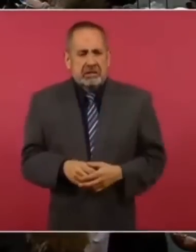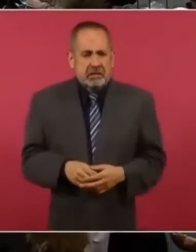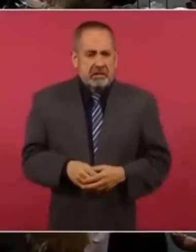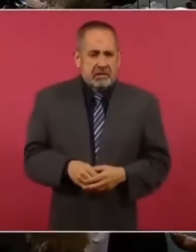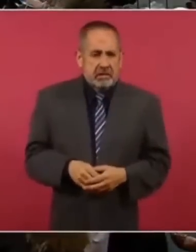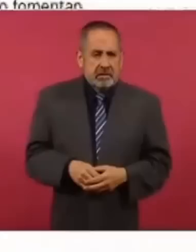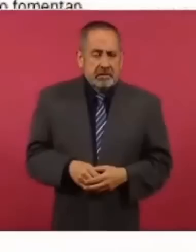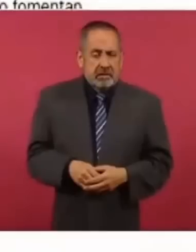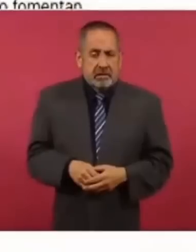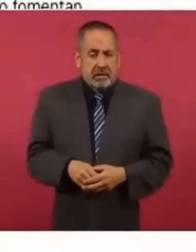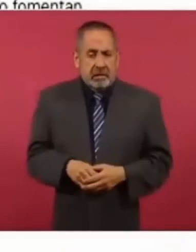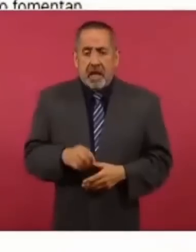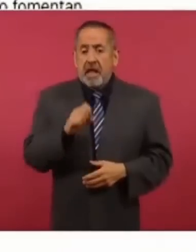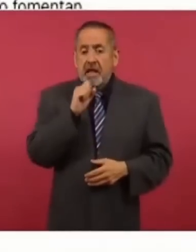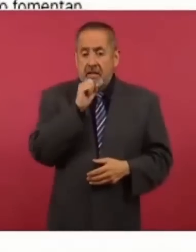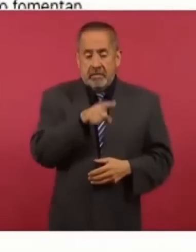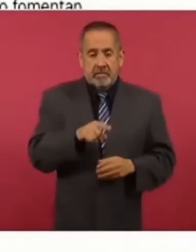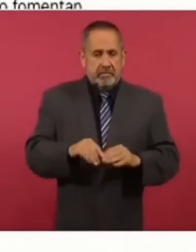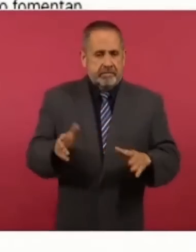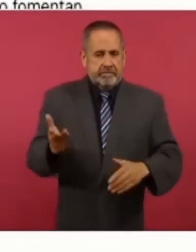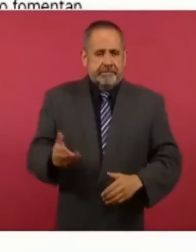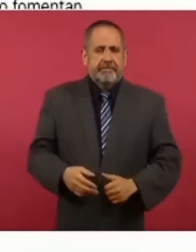Tampoco limitan el consumo de drogas.